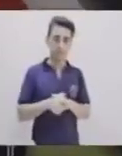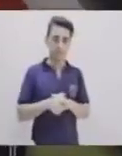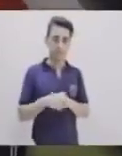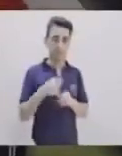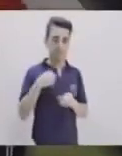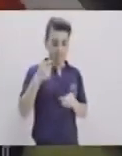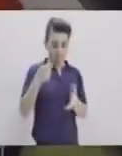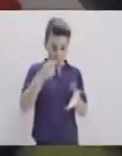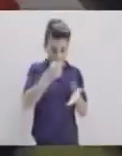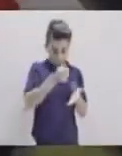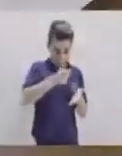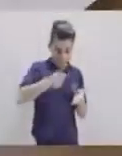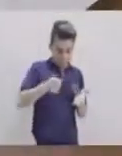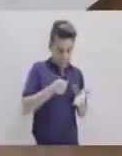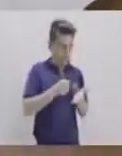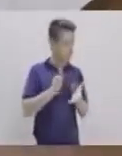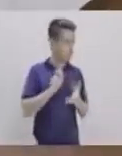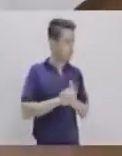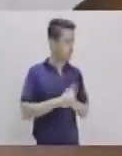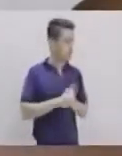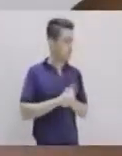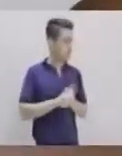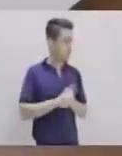y voy a calcar el dibujo